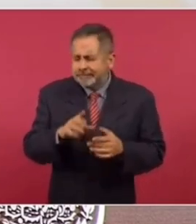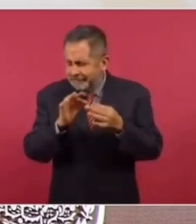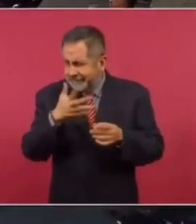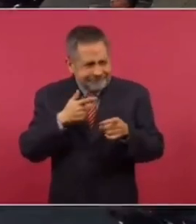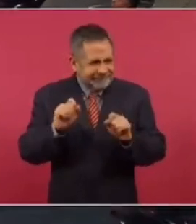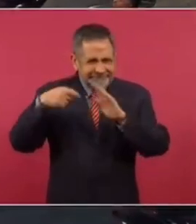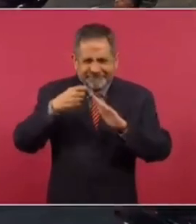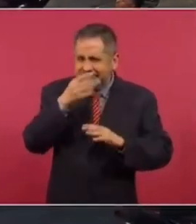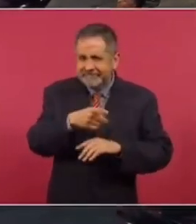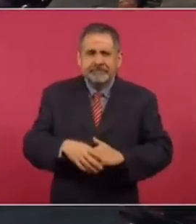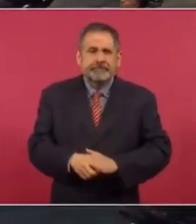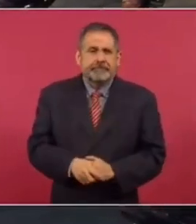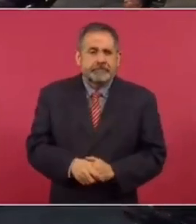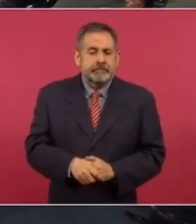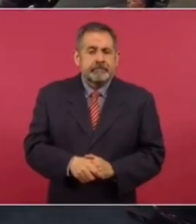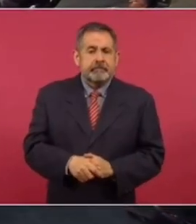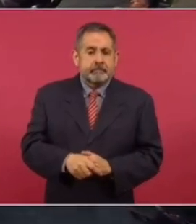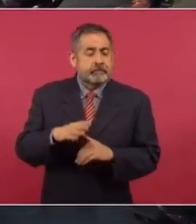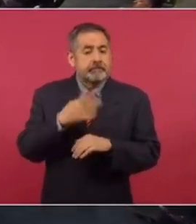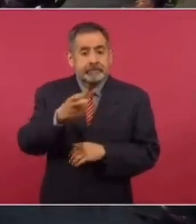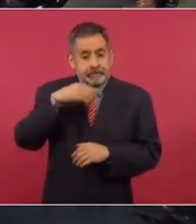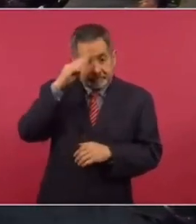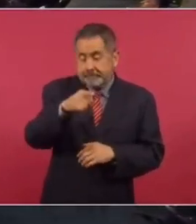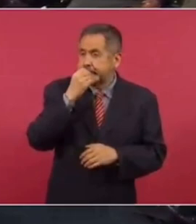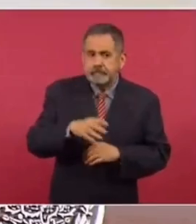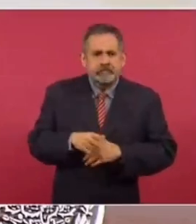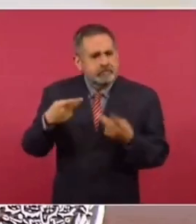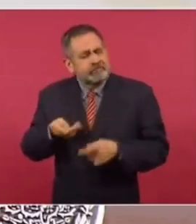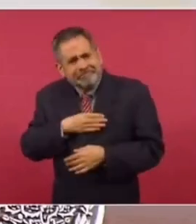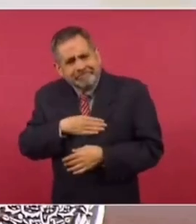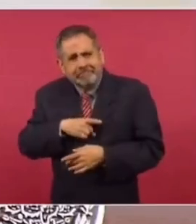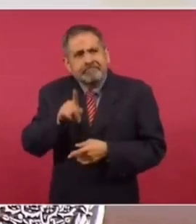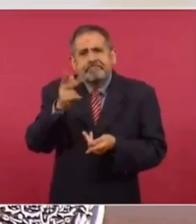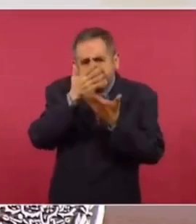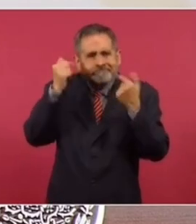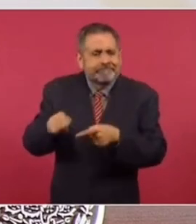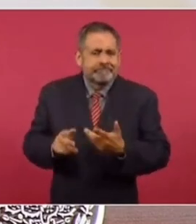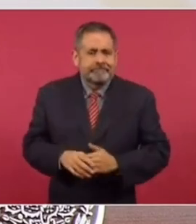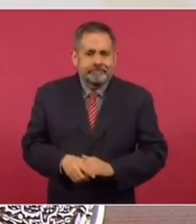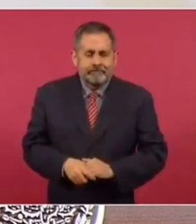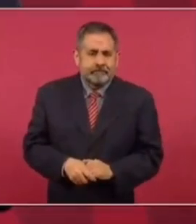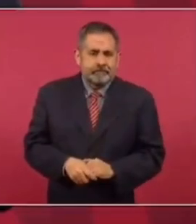ese. ¡Producción! Porque es un señor bien intencionado.